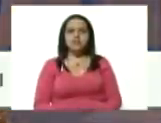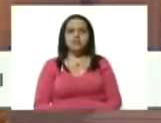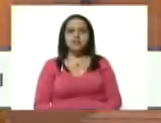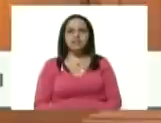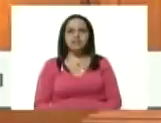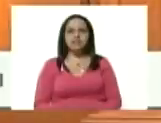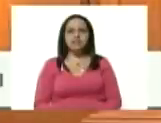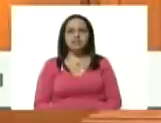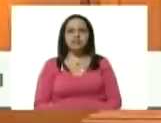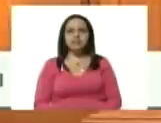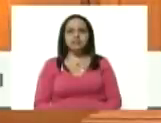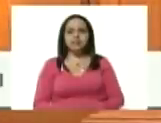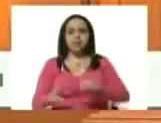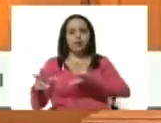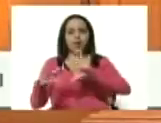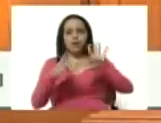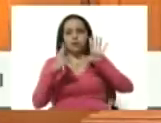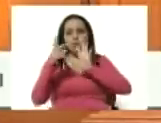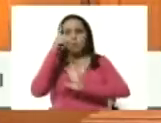es el octavo año